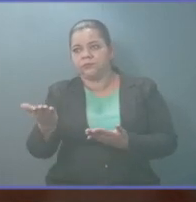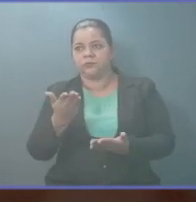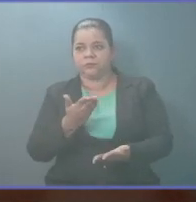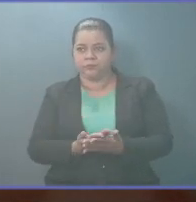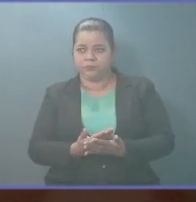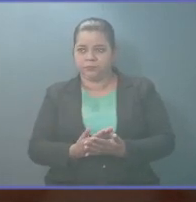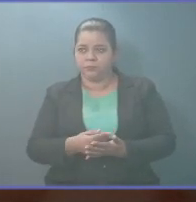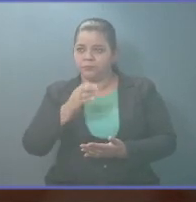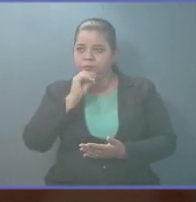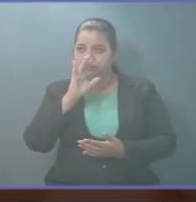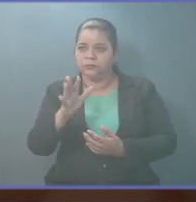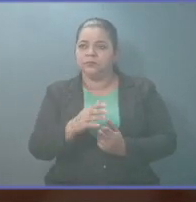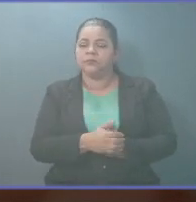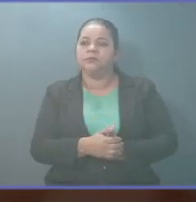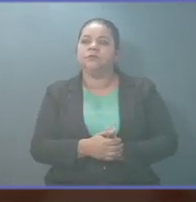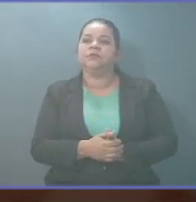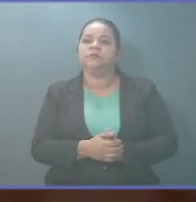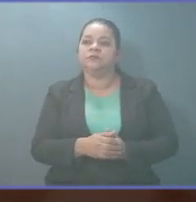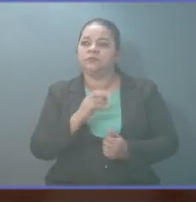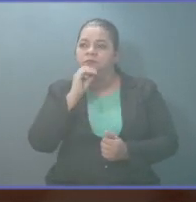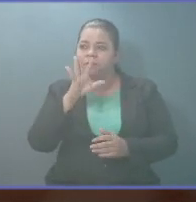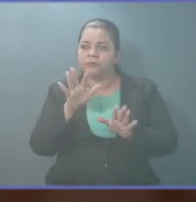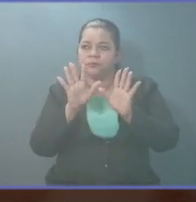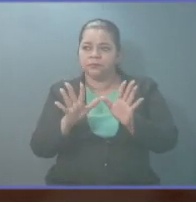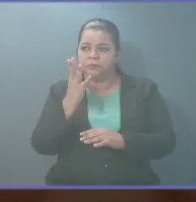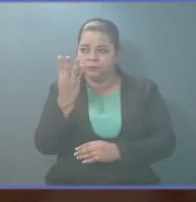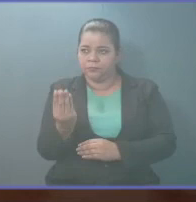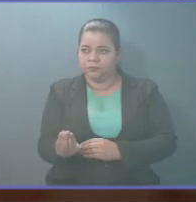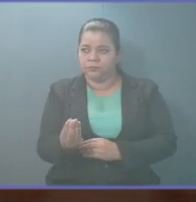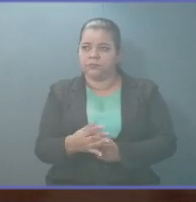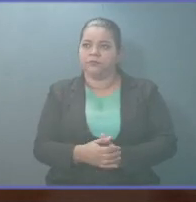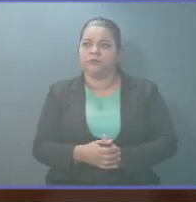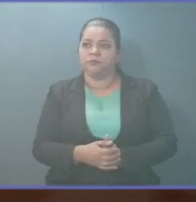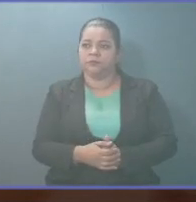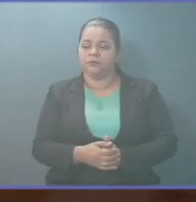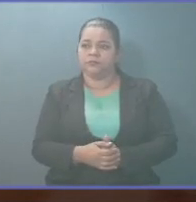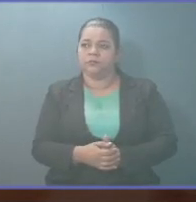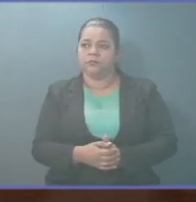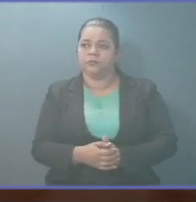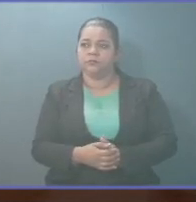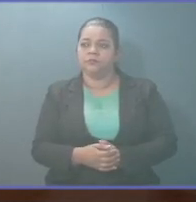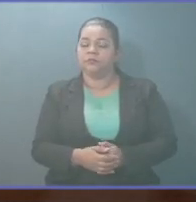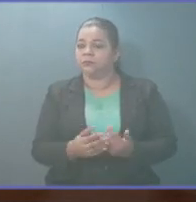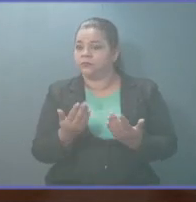pero aceptar todo lo demás. O sea que aceptamos parcialmente. Diputada Alexandra Ramírez.